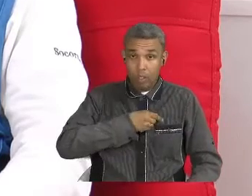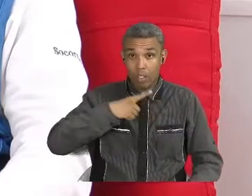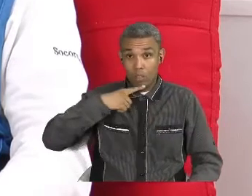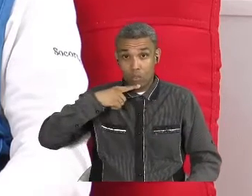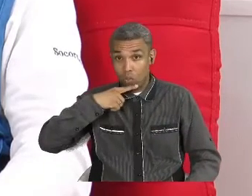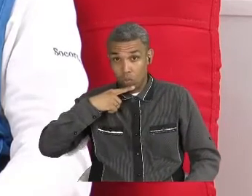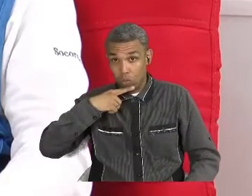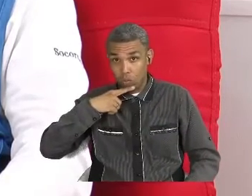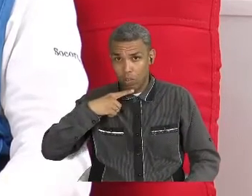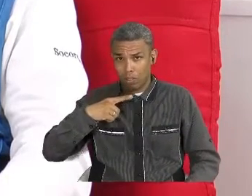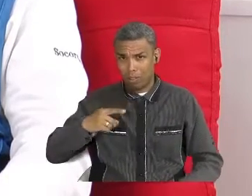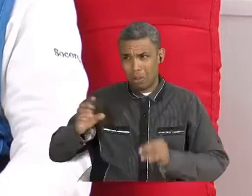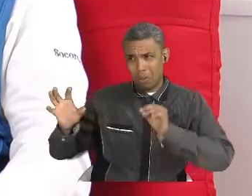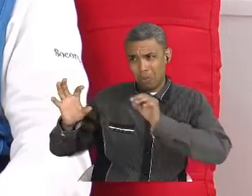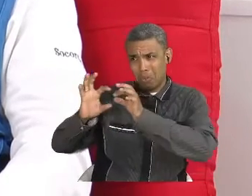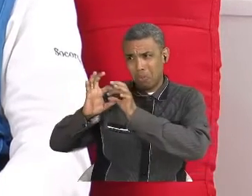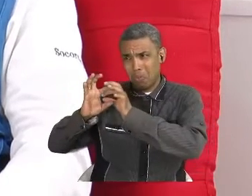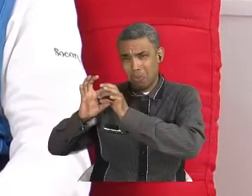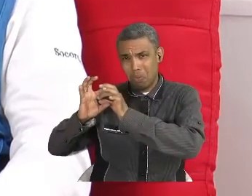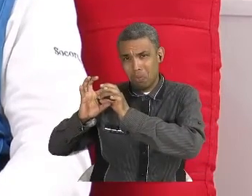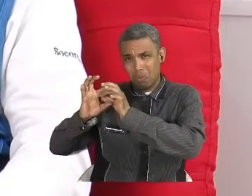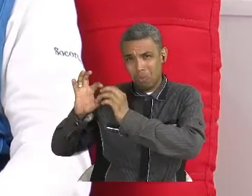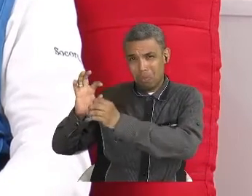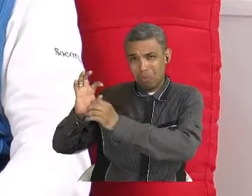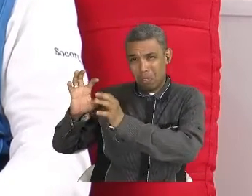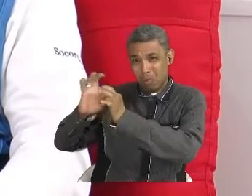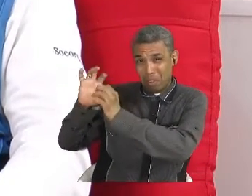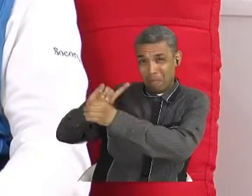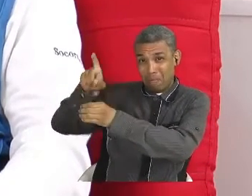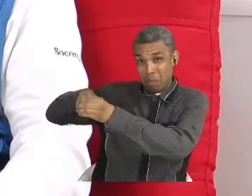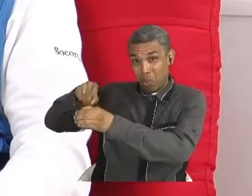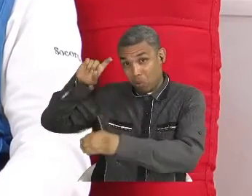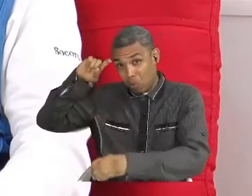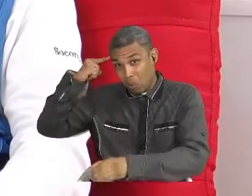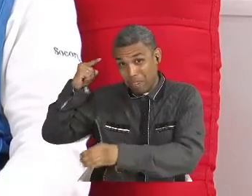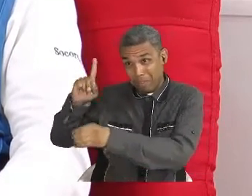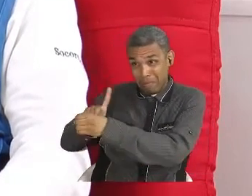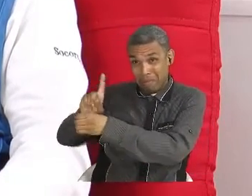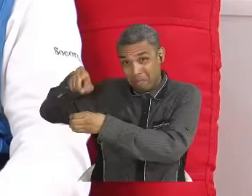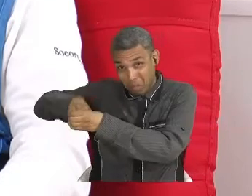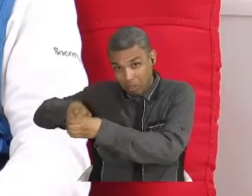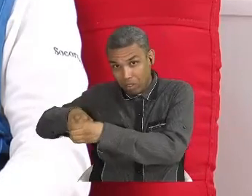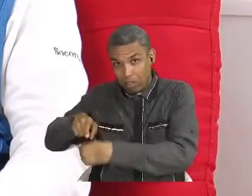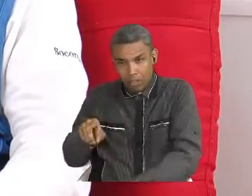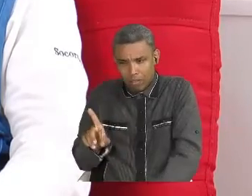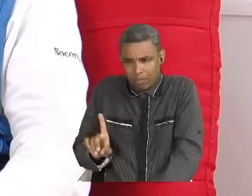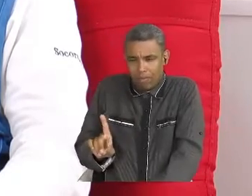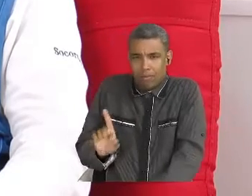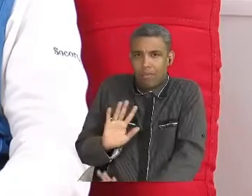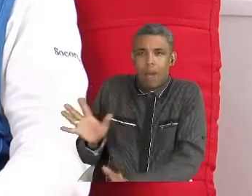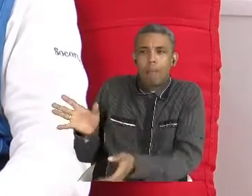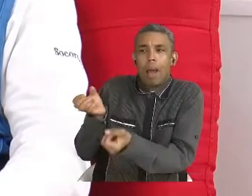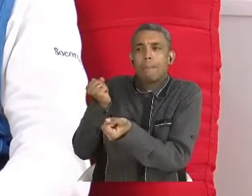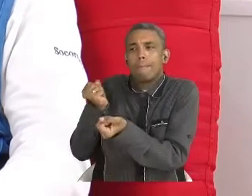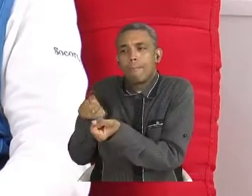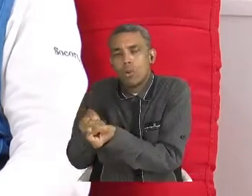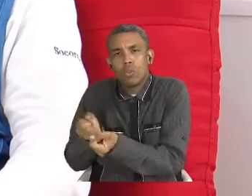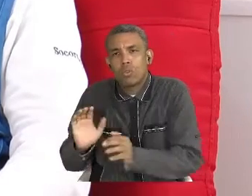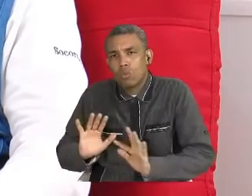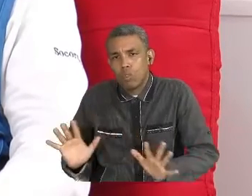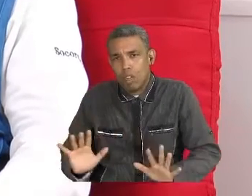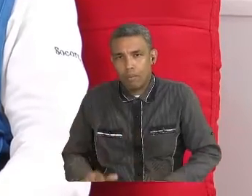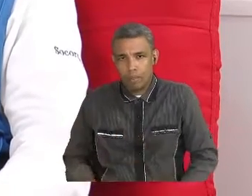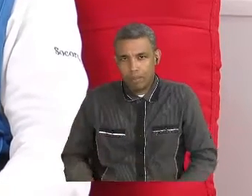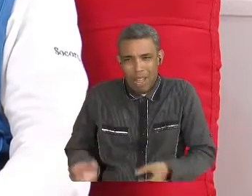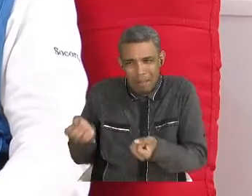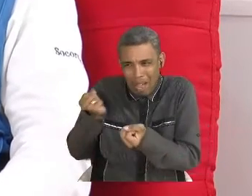entidad del gobierno. Perfecto. Es una entidad privada sin ánimo de lucro. Nosotros servimos de apoyo a la Unidad Nacional de Gestión del